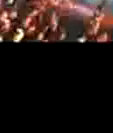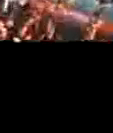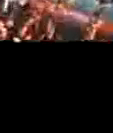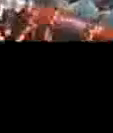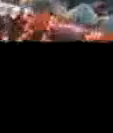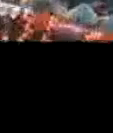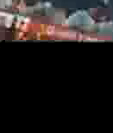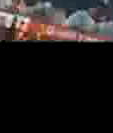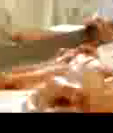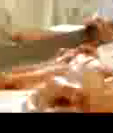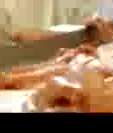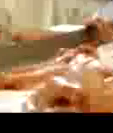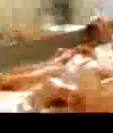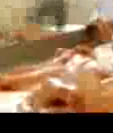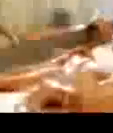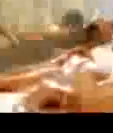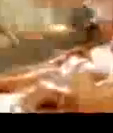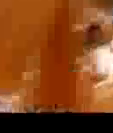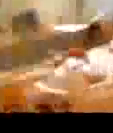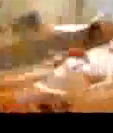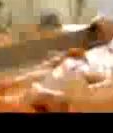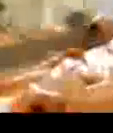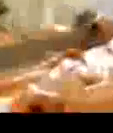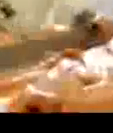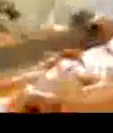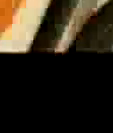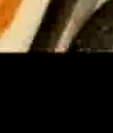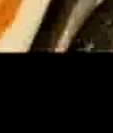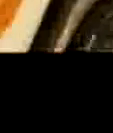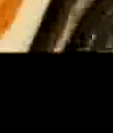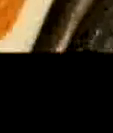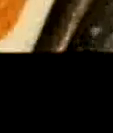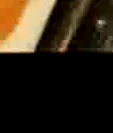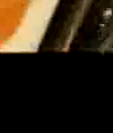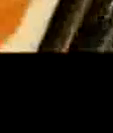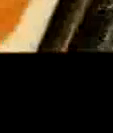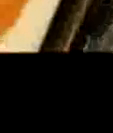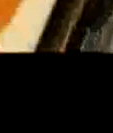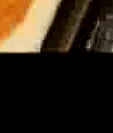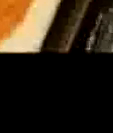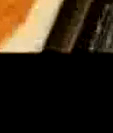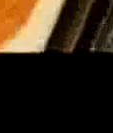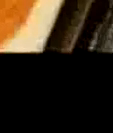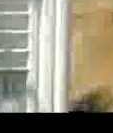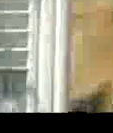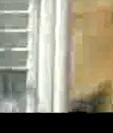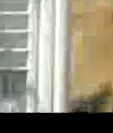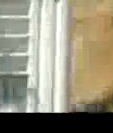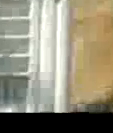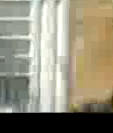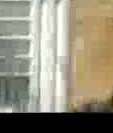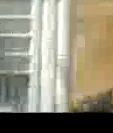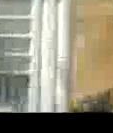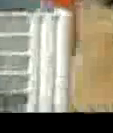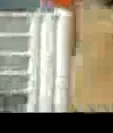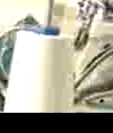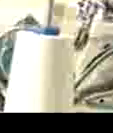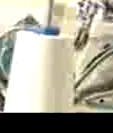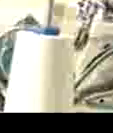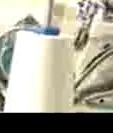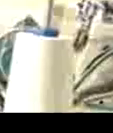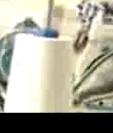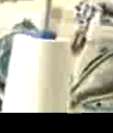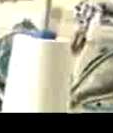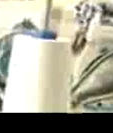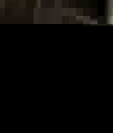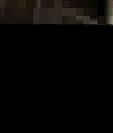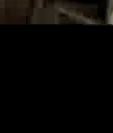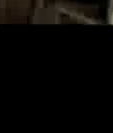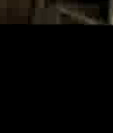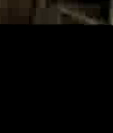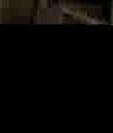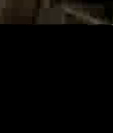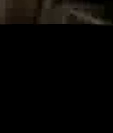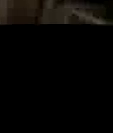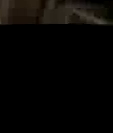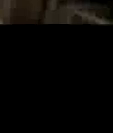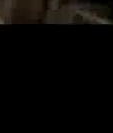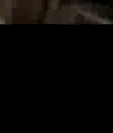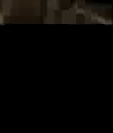país está cada vez más cerca de alcanzar un escenario de pleno empleo. Hay una caída en la tasa de desempleo de las mujeres,